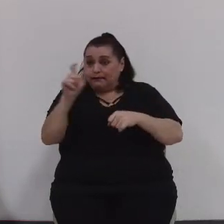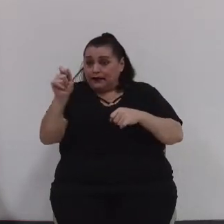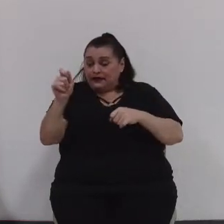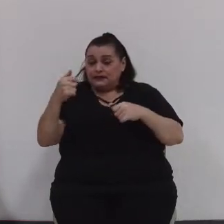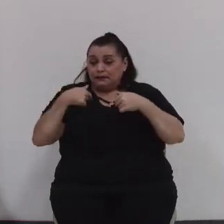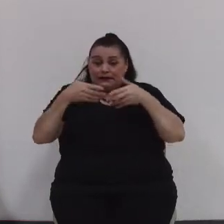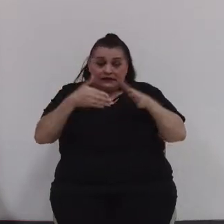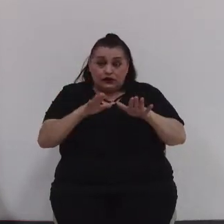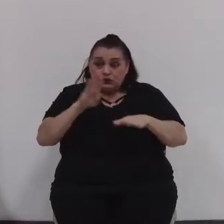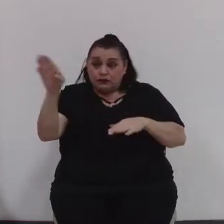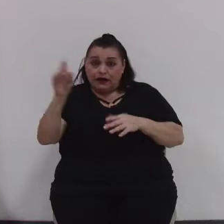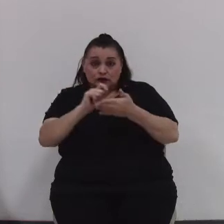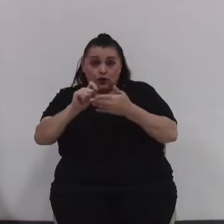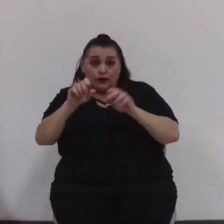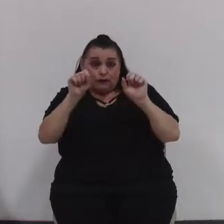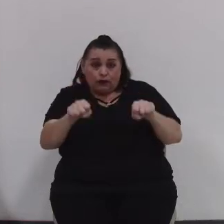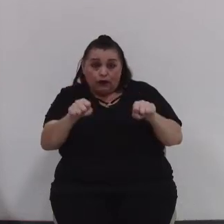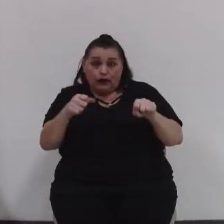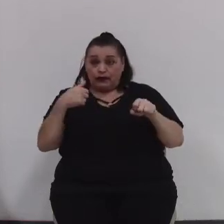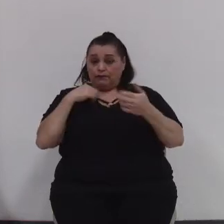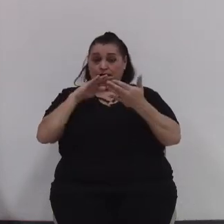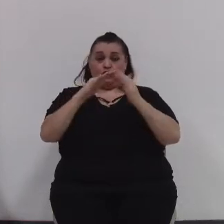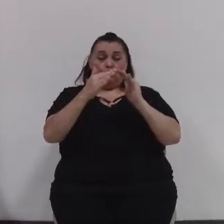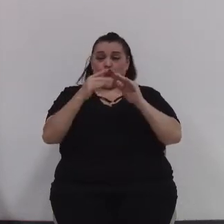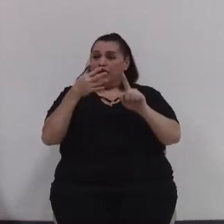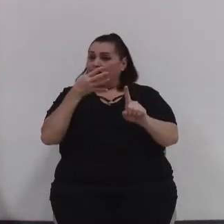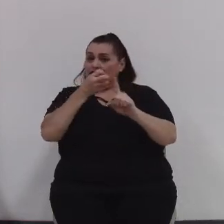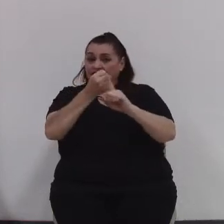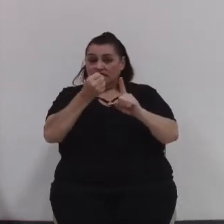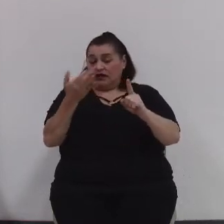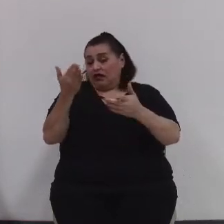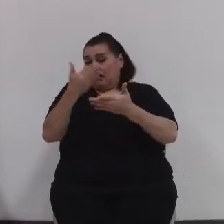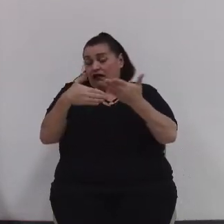hijos ir a la escuela? Mi comunidad va a estar afectada por